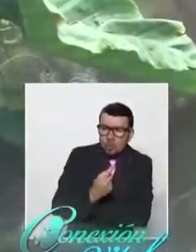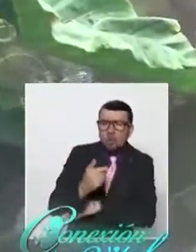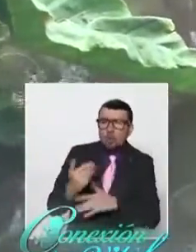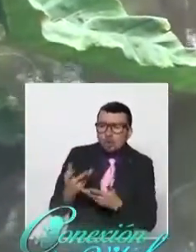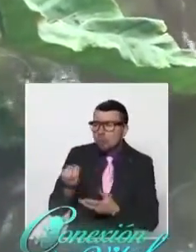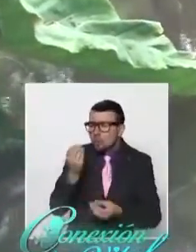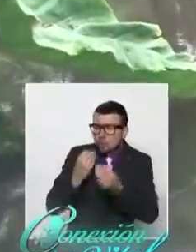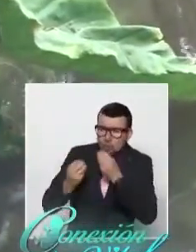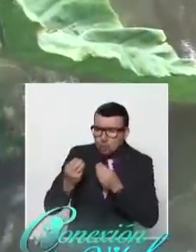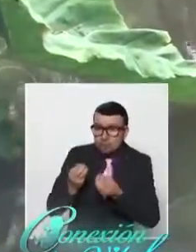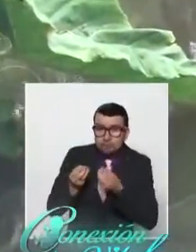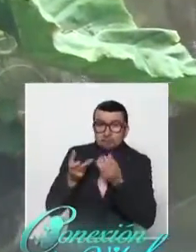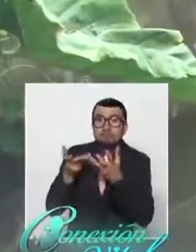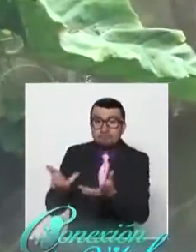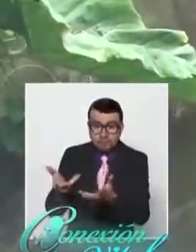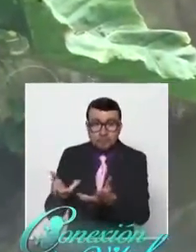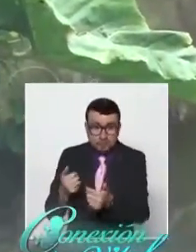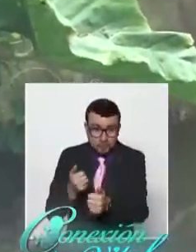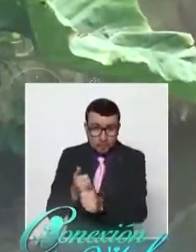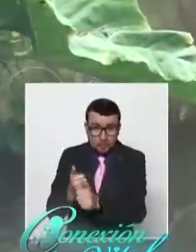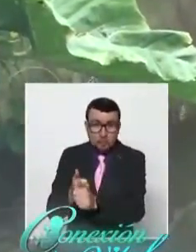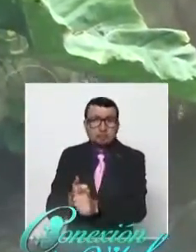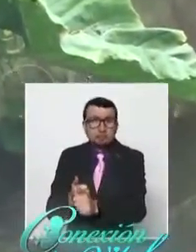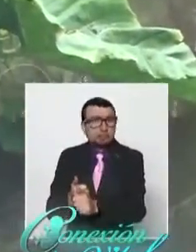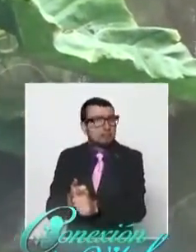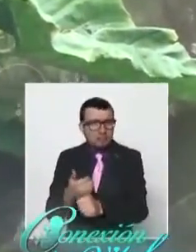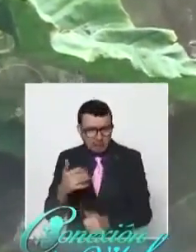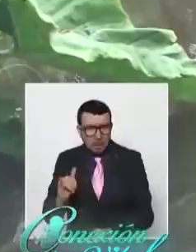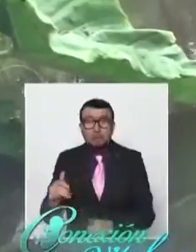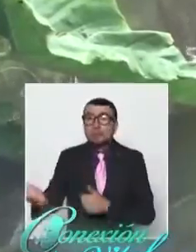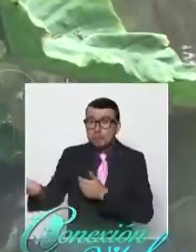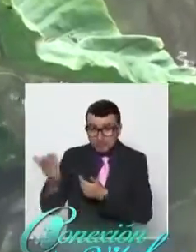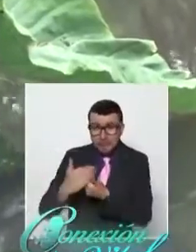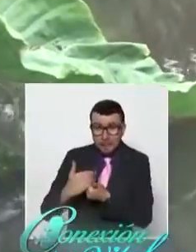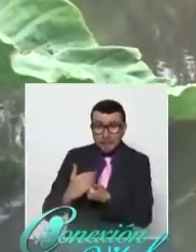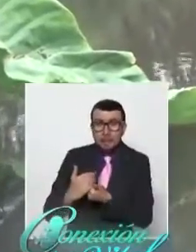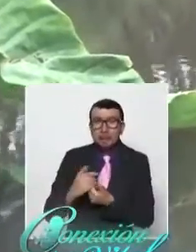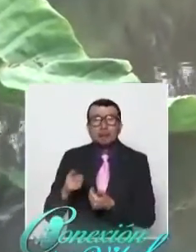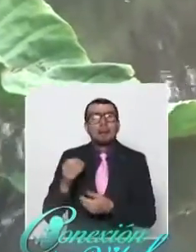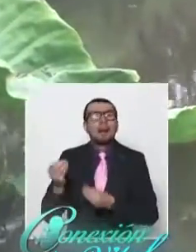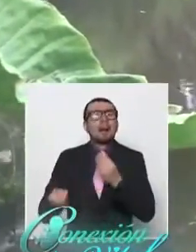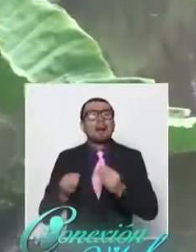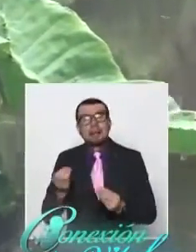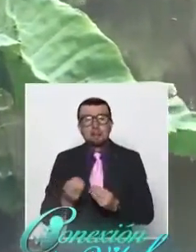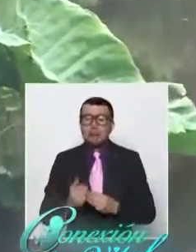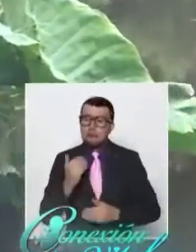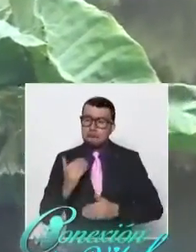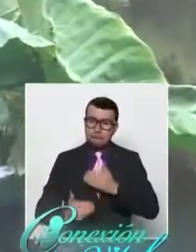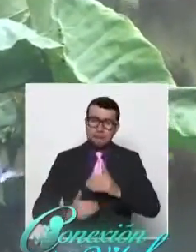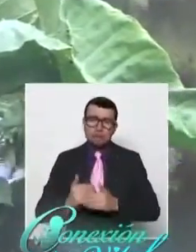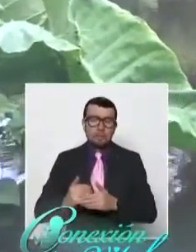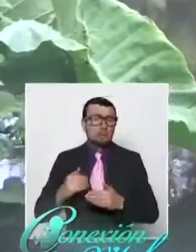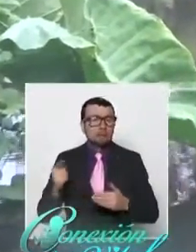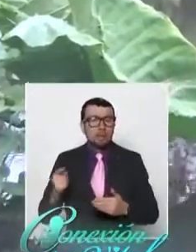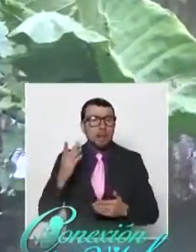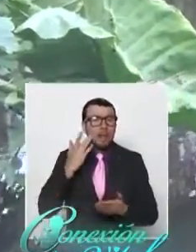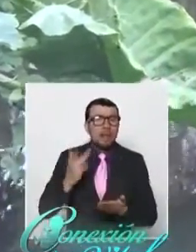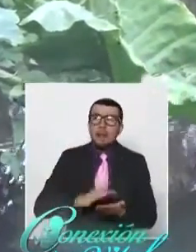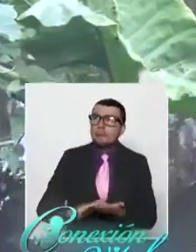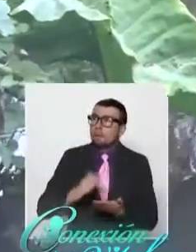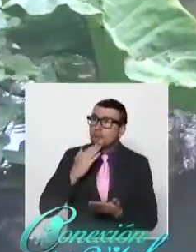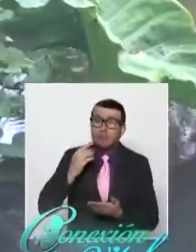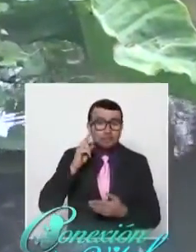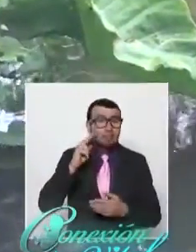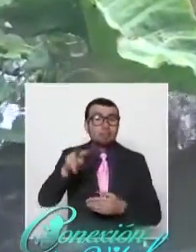el día para tu salud. Luego a todos estos pacientes se les va a hacer un proceso de spa, ven los lagos, la persona